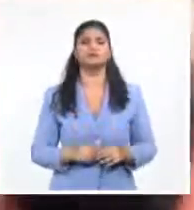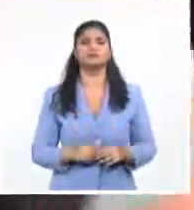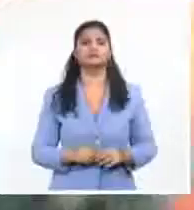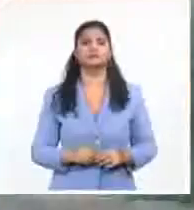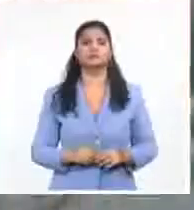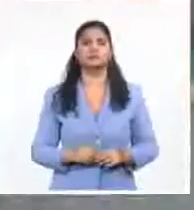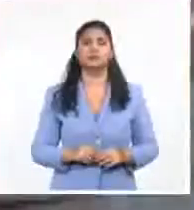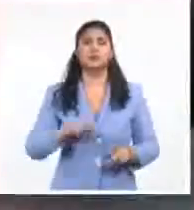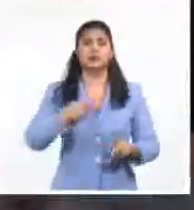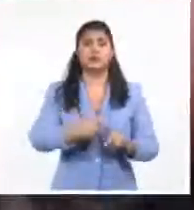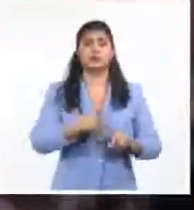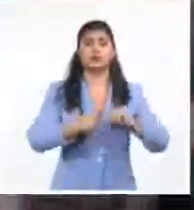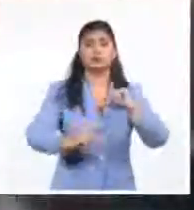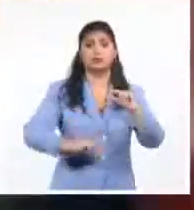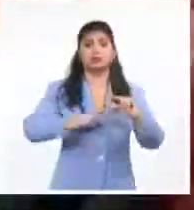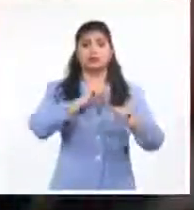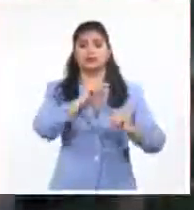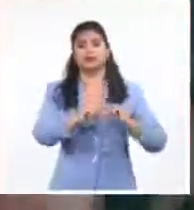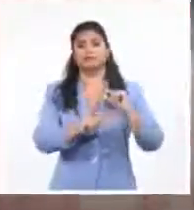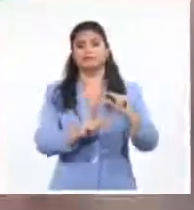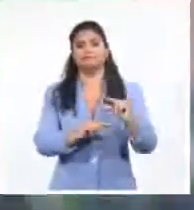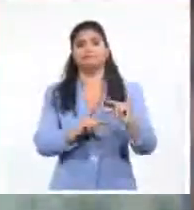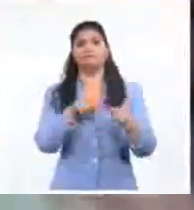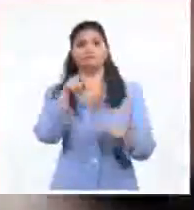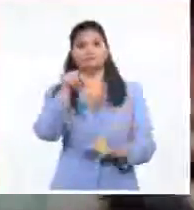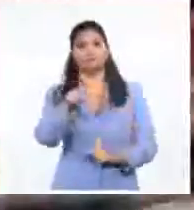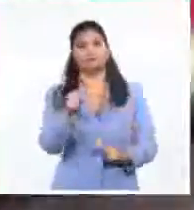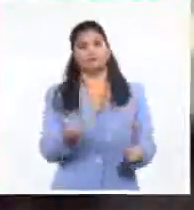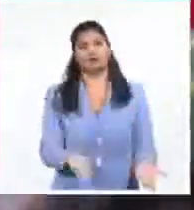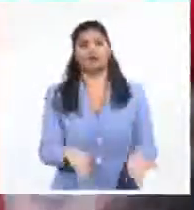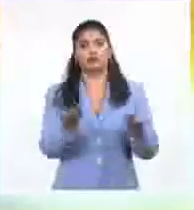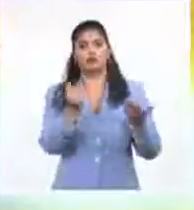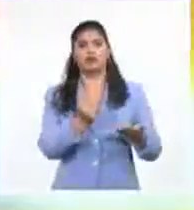superar esta tragedia.